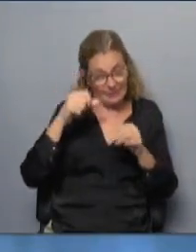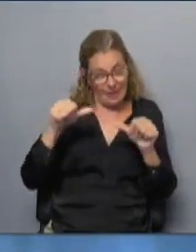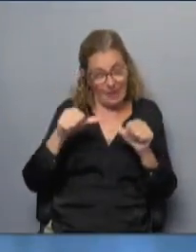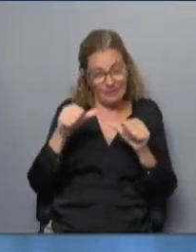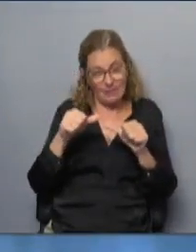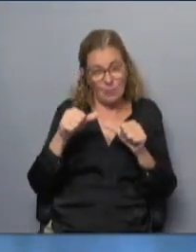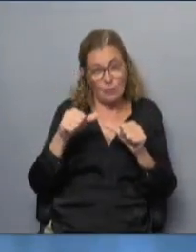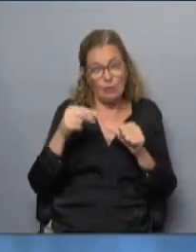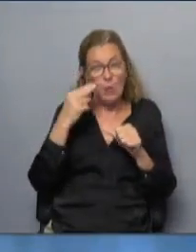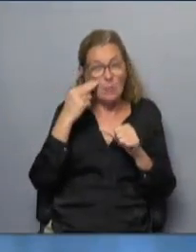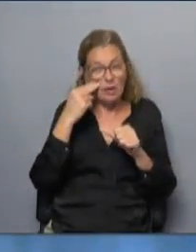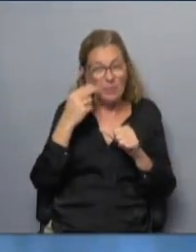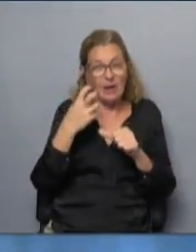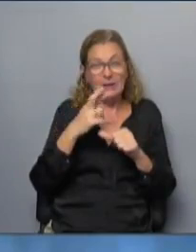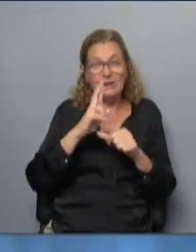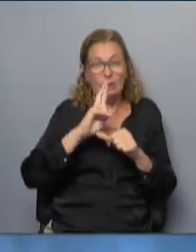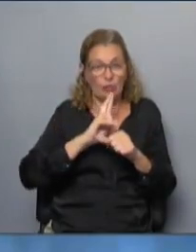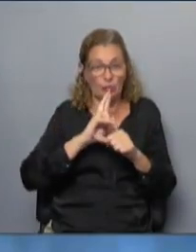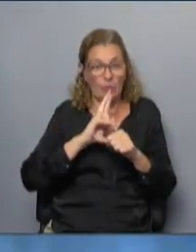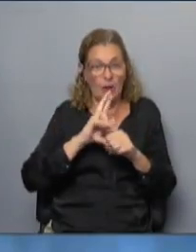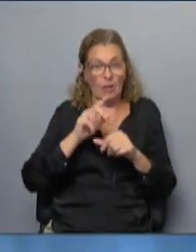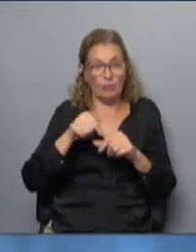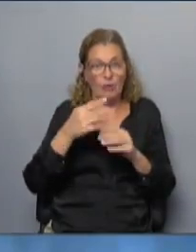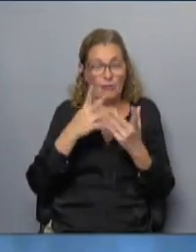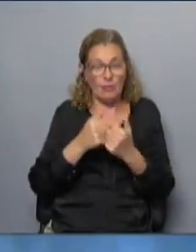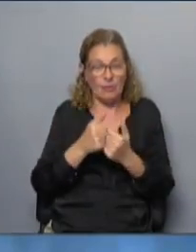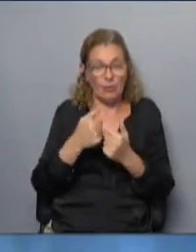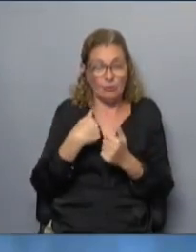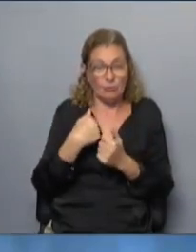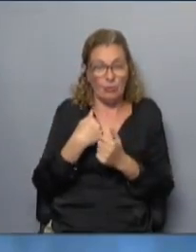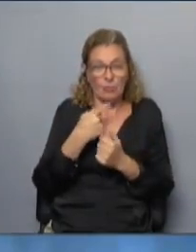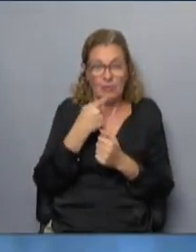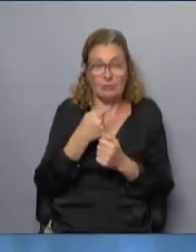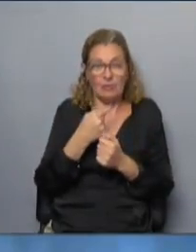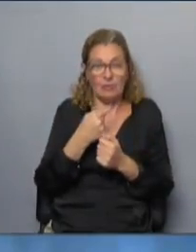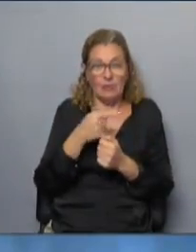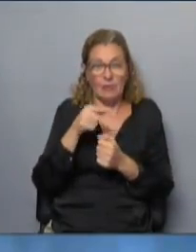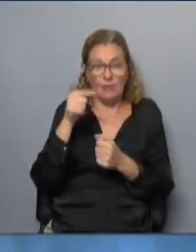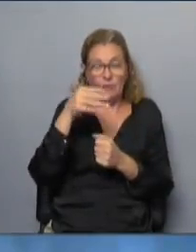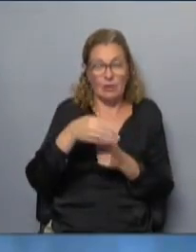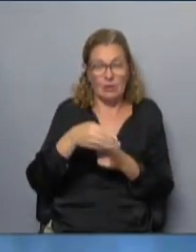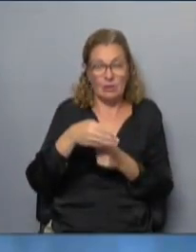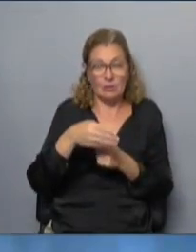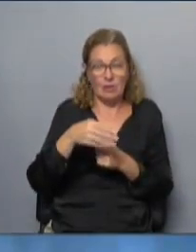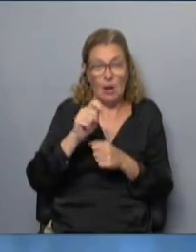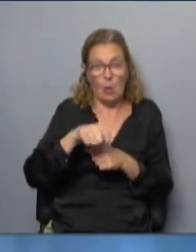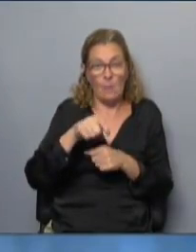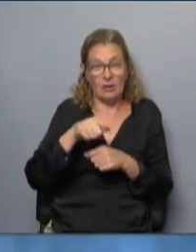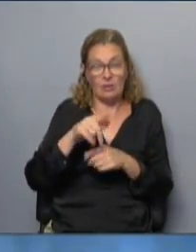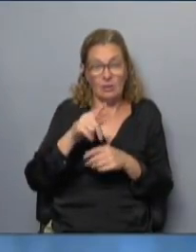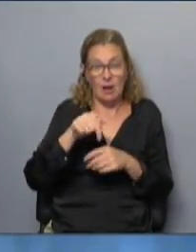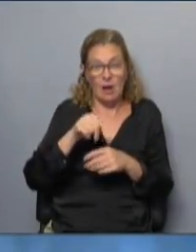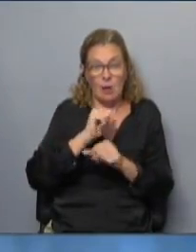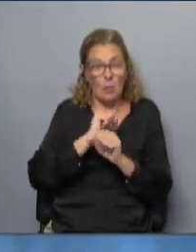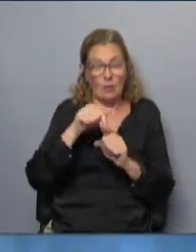de que los conflictos de progreso de otras formas yo lo tuve como ellos dicen vine a cumplir yo siempre dije si viste a construir acá no puedes estar